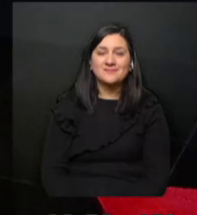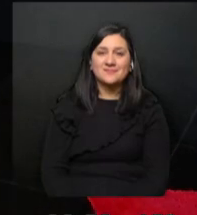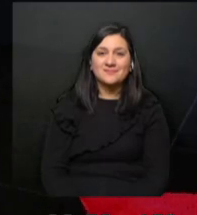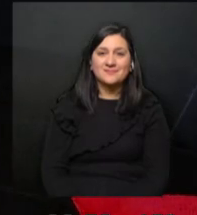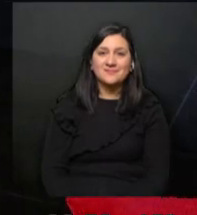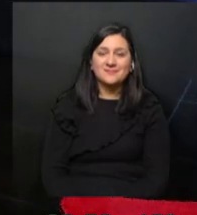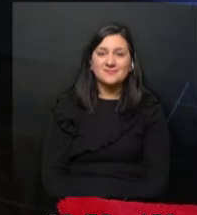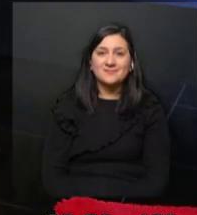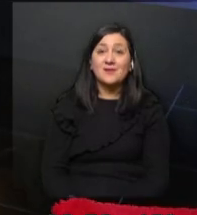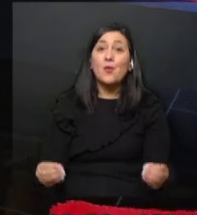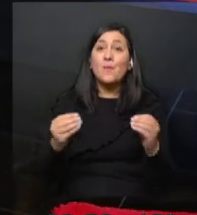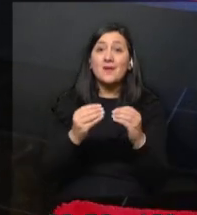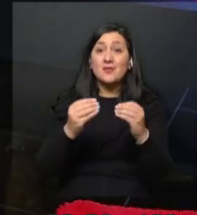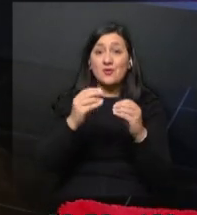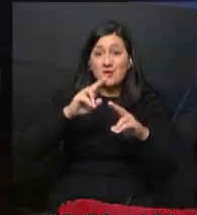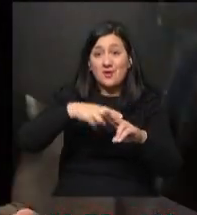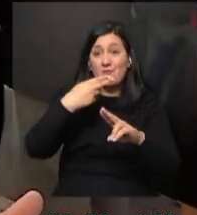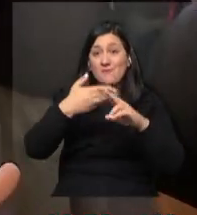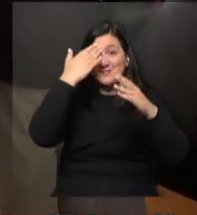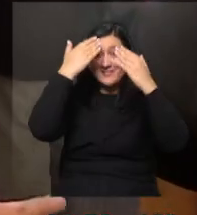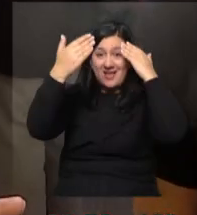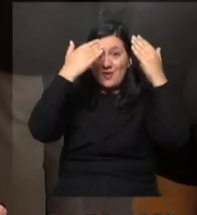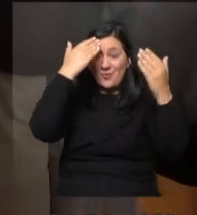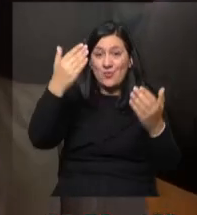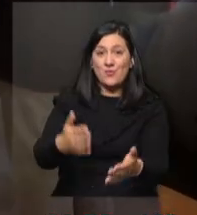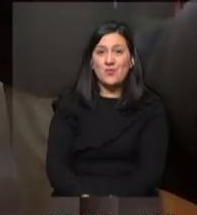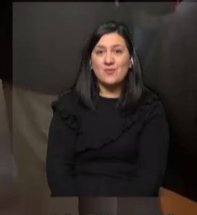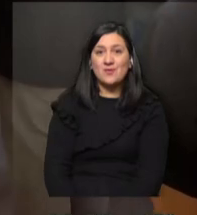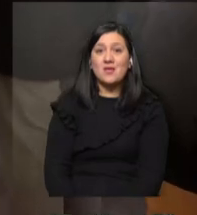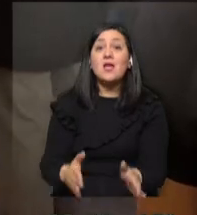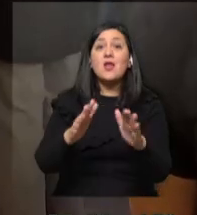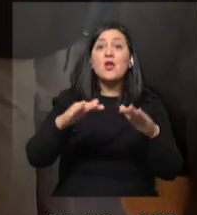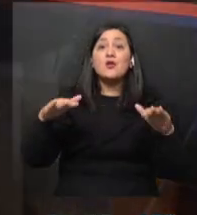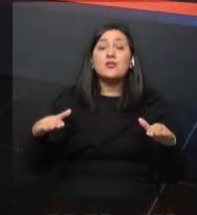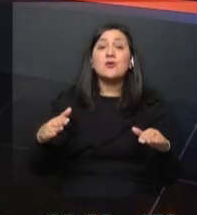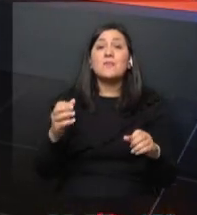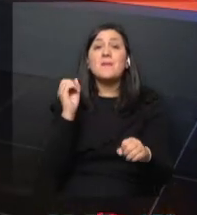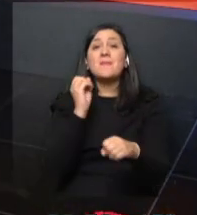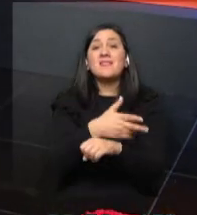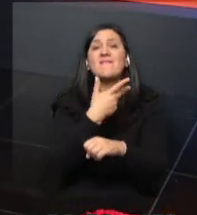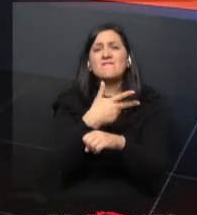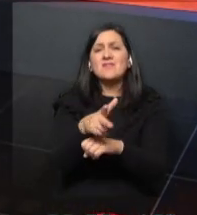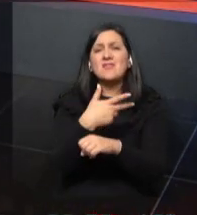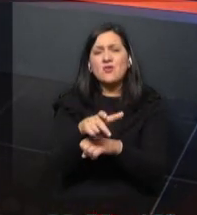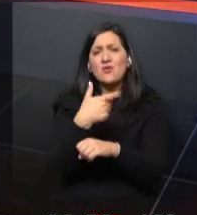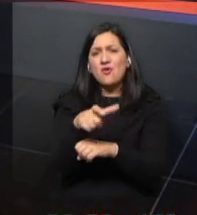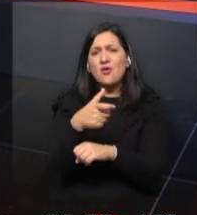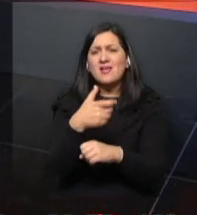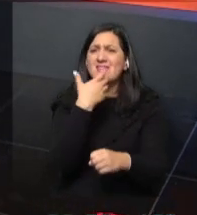JP, quiero... Renuevo. Quiero que sepa que los niños me mandan videos gritando, ¿dónde estás,